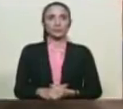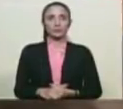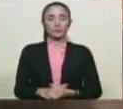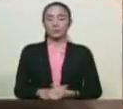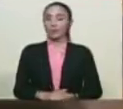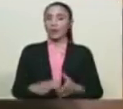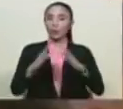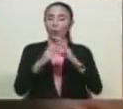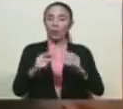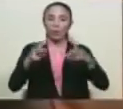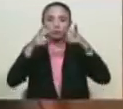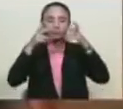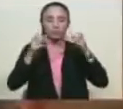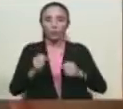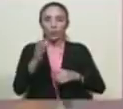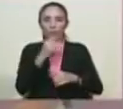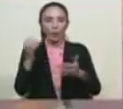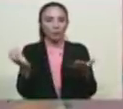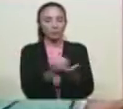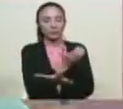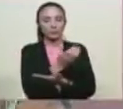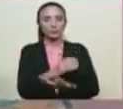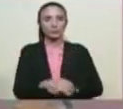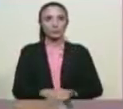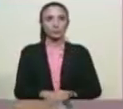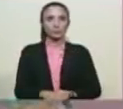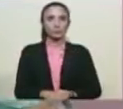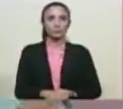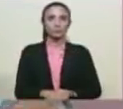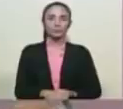Retiraron la seguridad a toda la delegación de Venezuela.